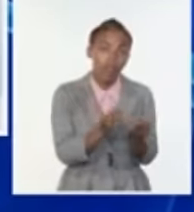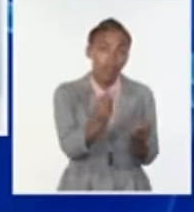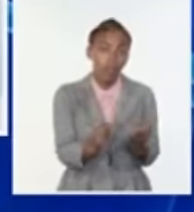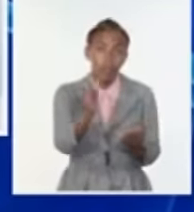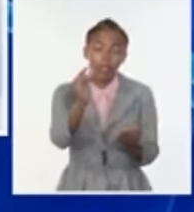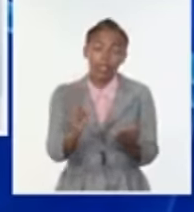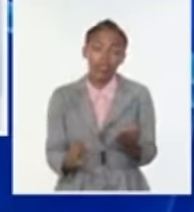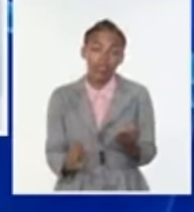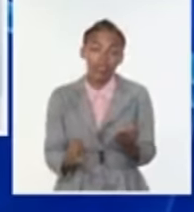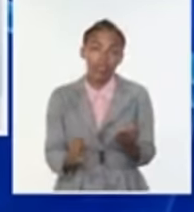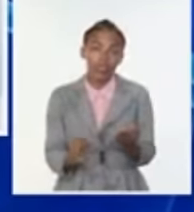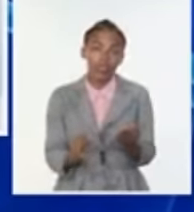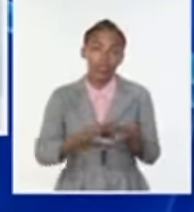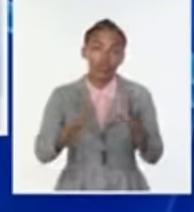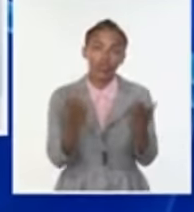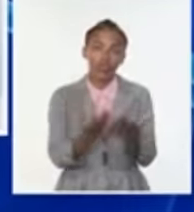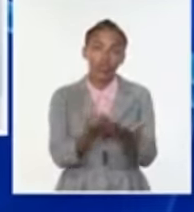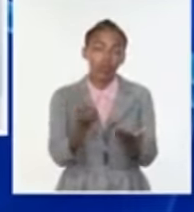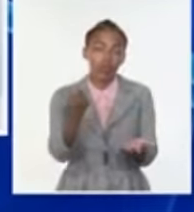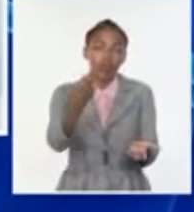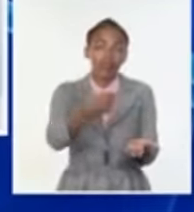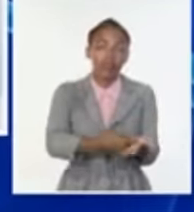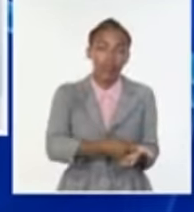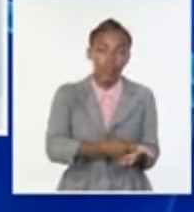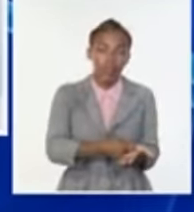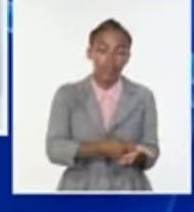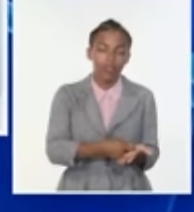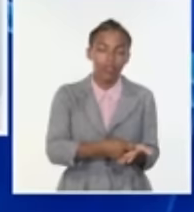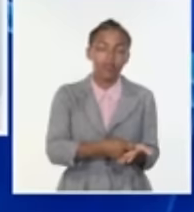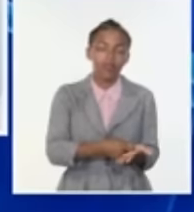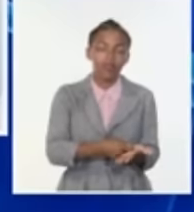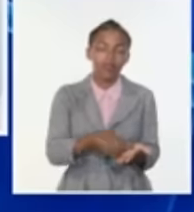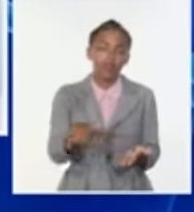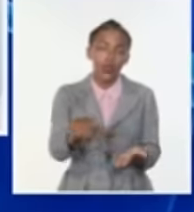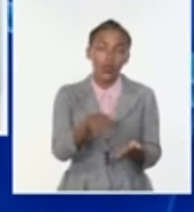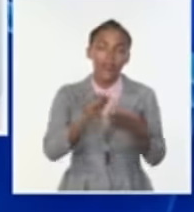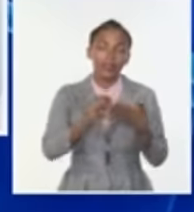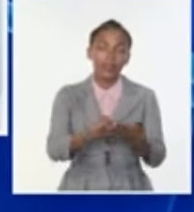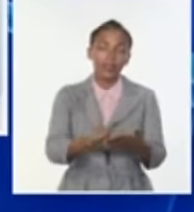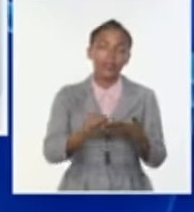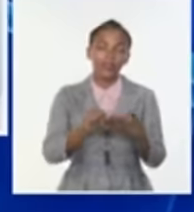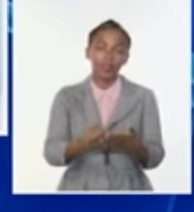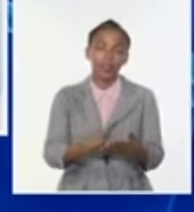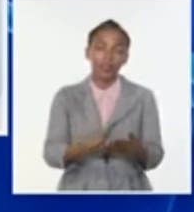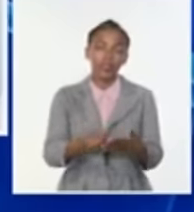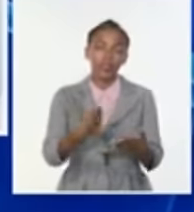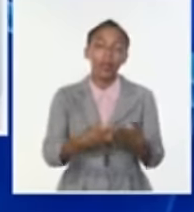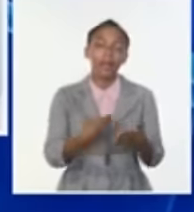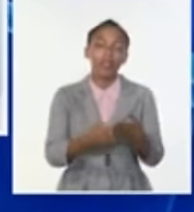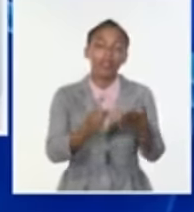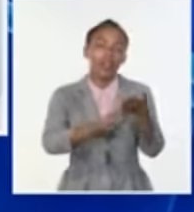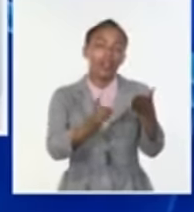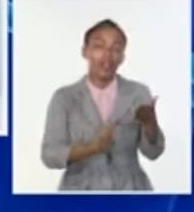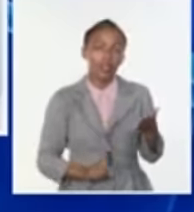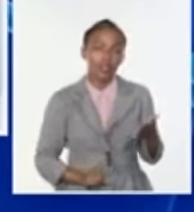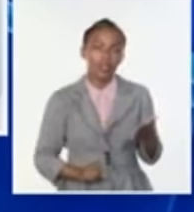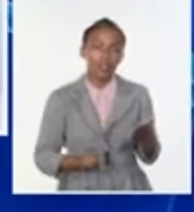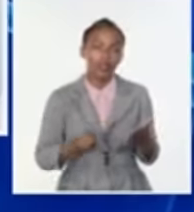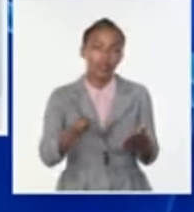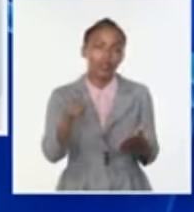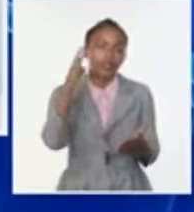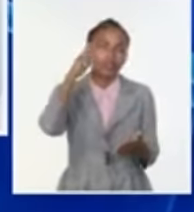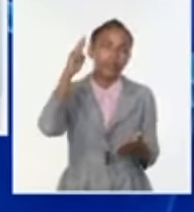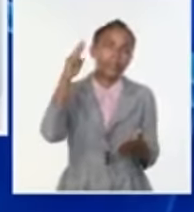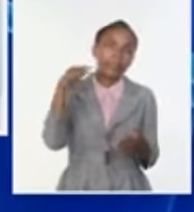es subsidiado, y también todos los servicios que oferta la Unión Eléctrica. Ustedes recordarán que dijimos, bueno, vamos a